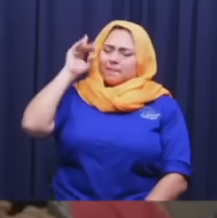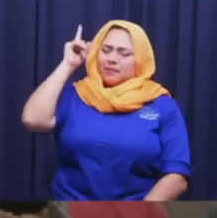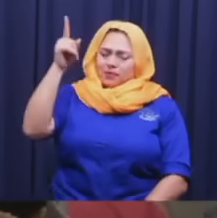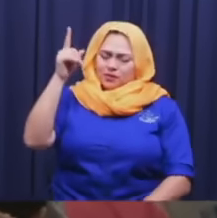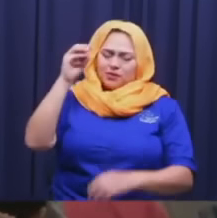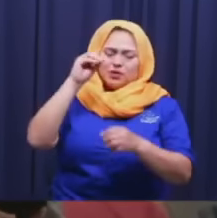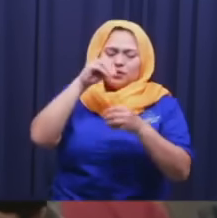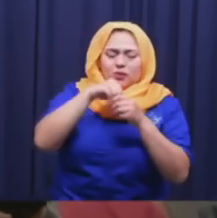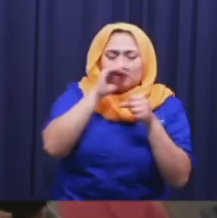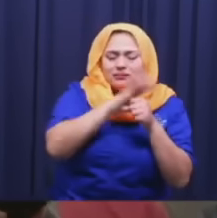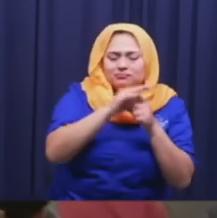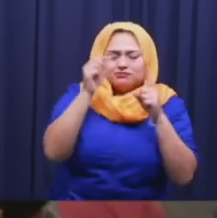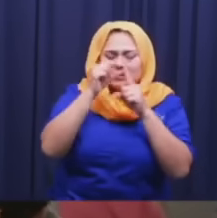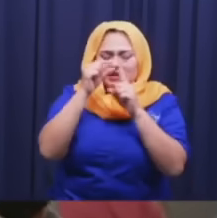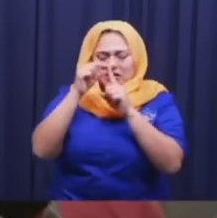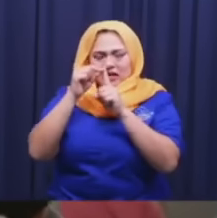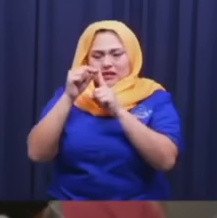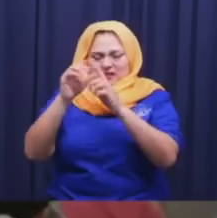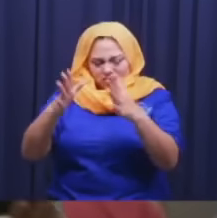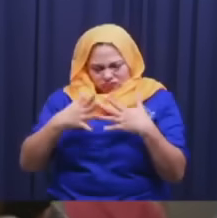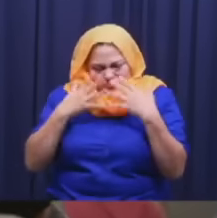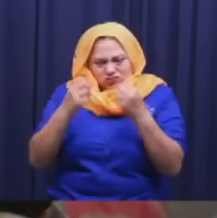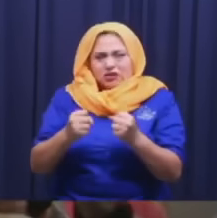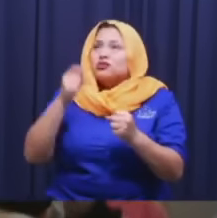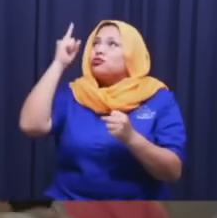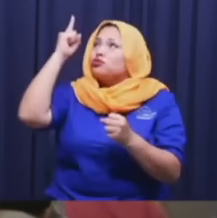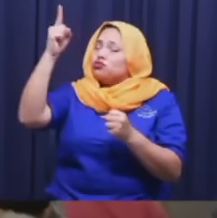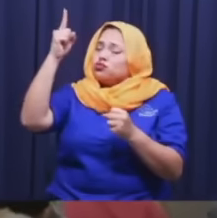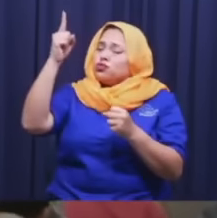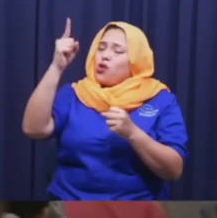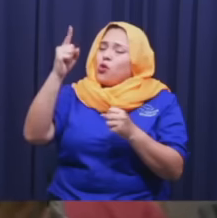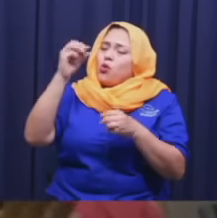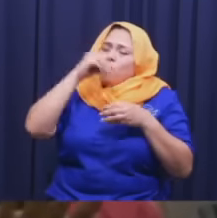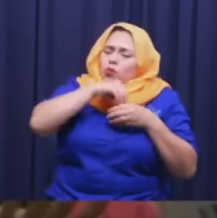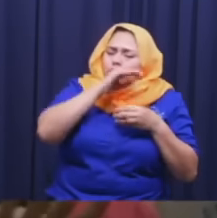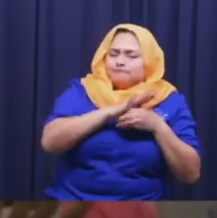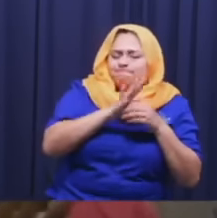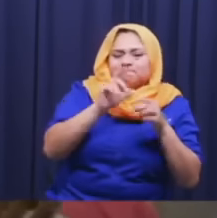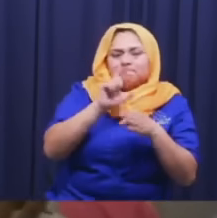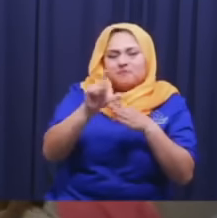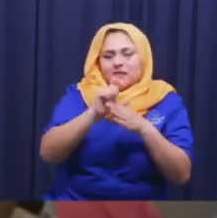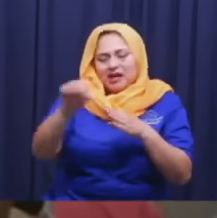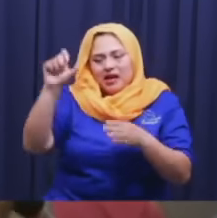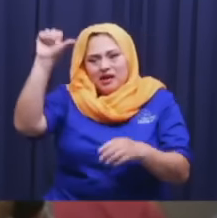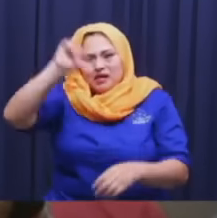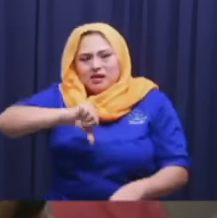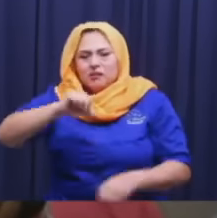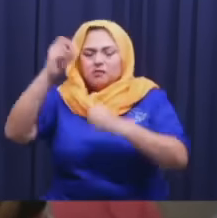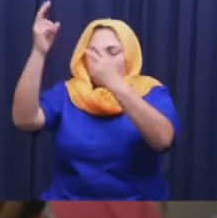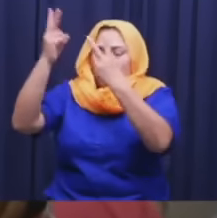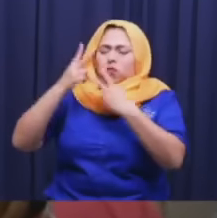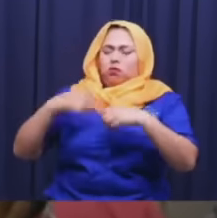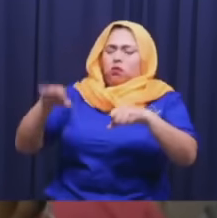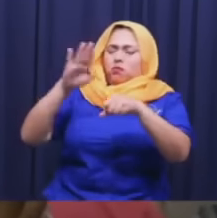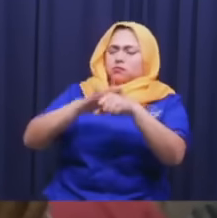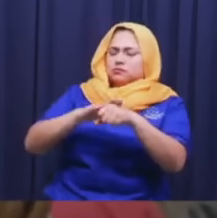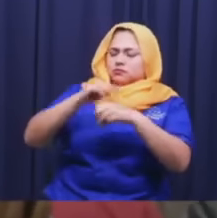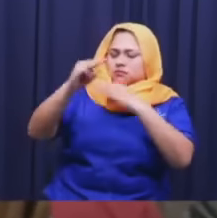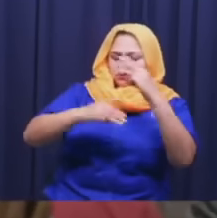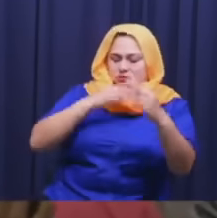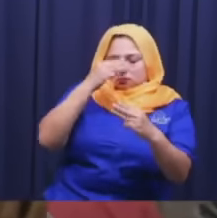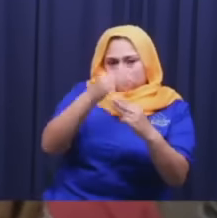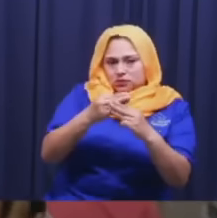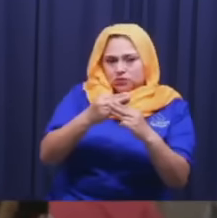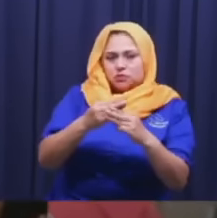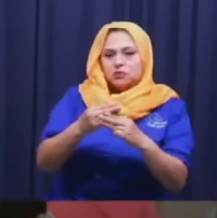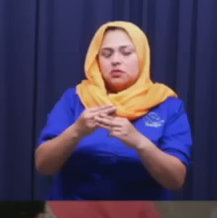al guardar la palabra de resistencia, tú nos guardarás de las cosas malas que habrán de venir sobre el mundo entero para probar los que